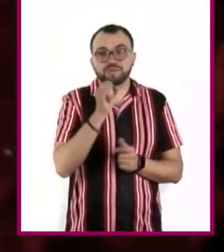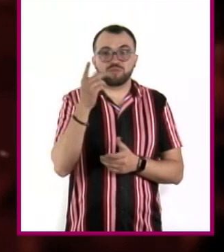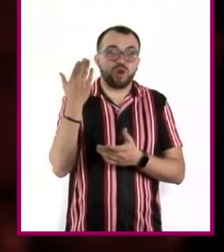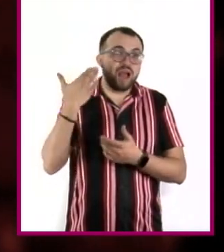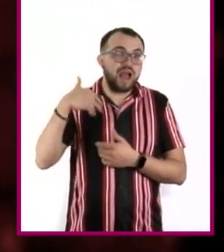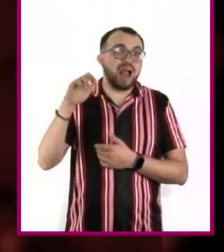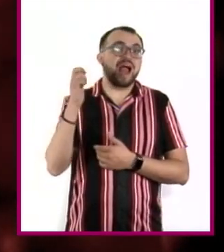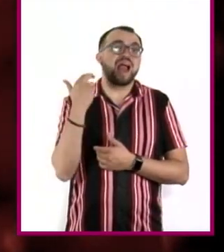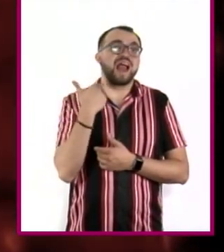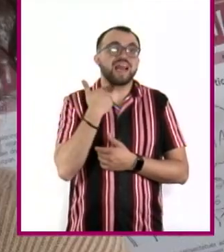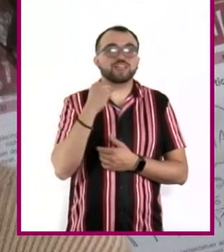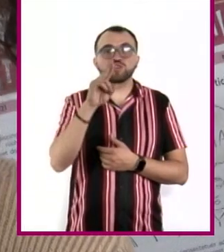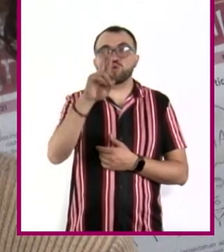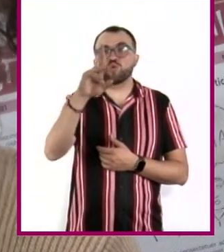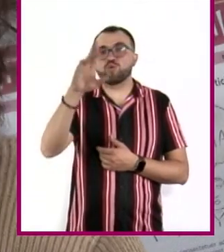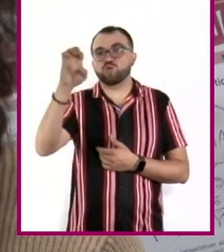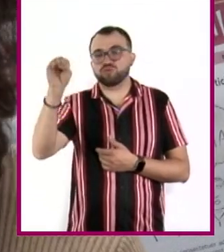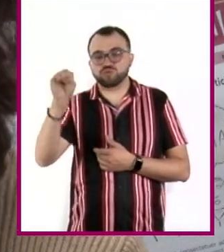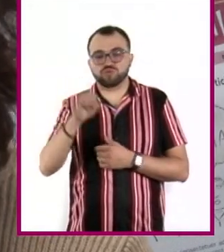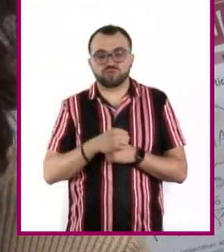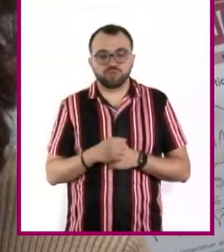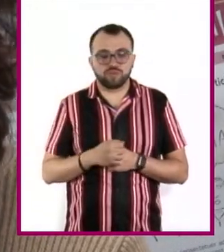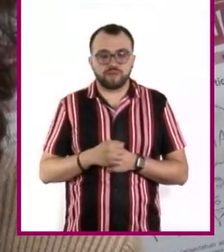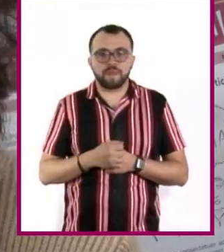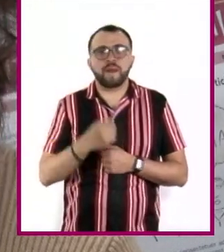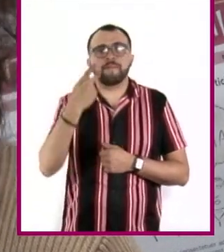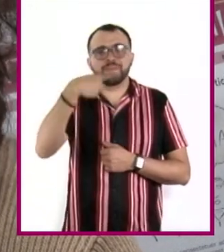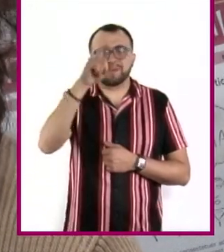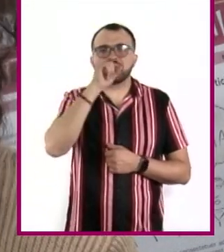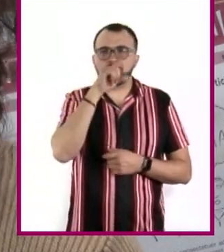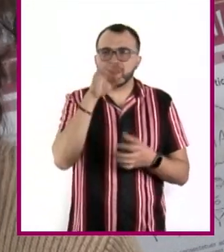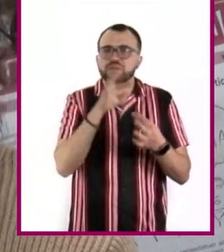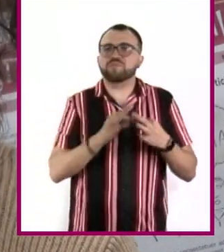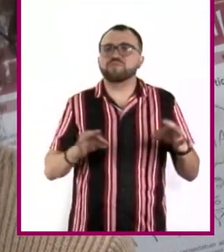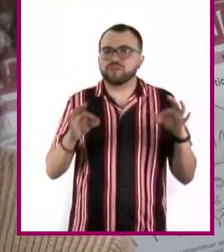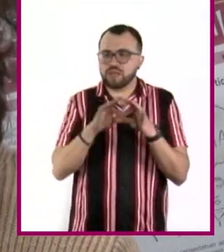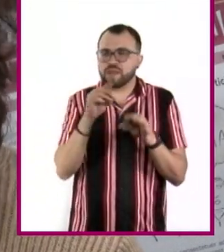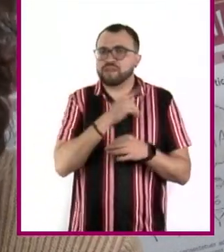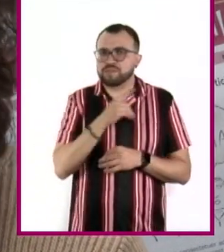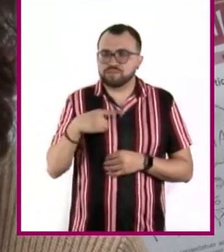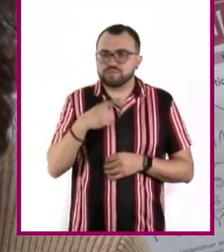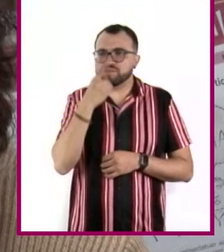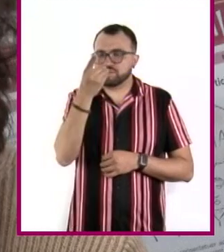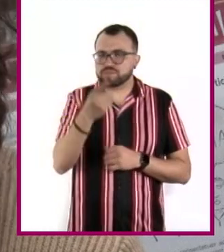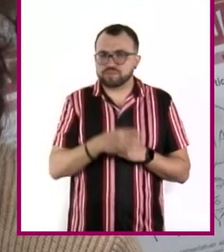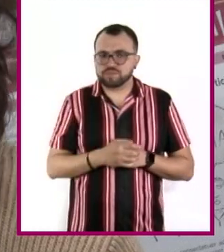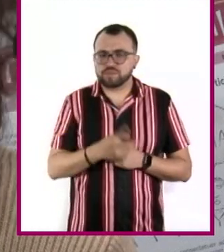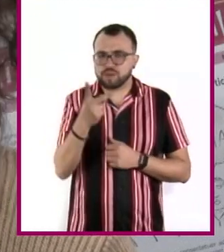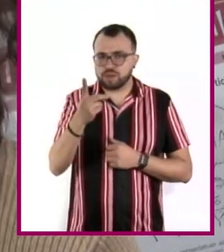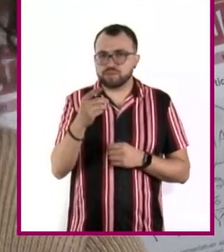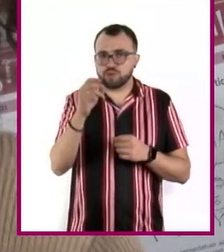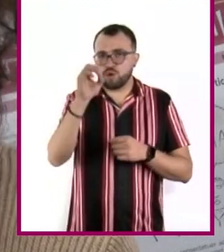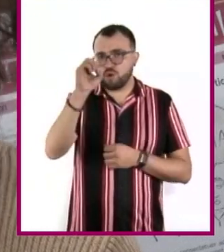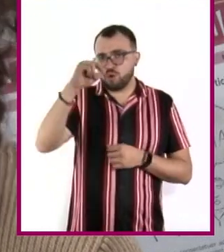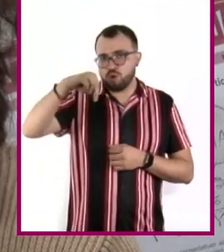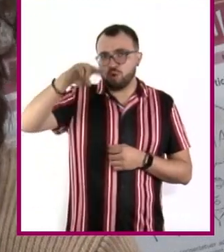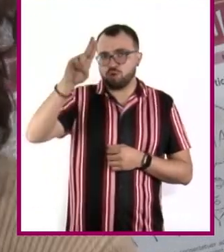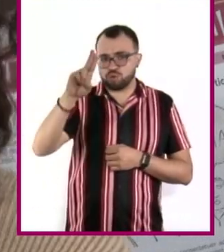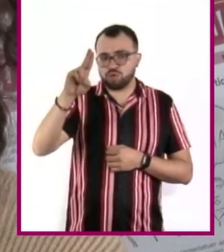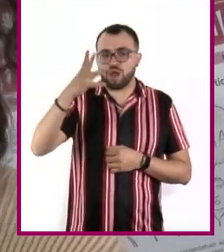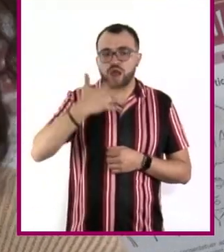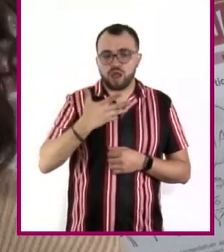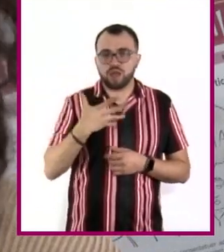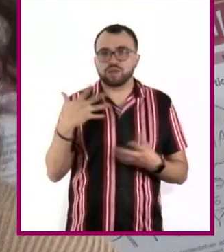Soviética. Oye, pero también es muy importante decir que al Consejo de Seguridad de la ONU pertenecen como